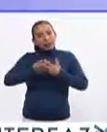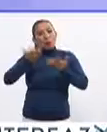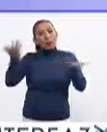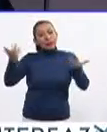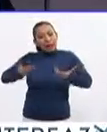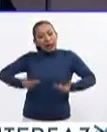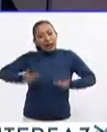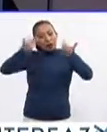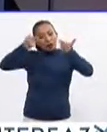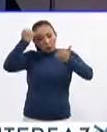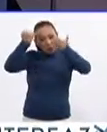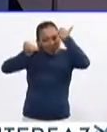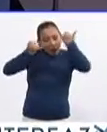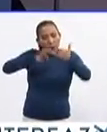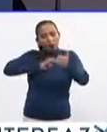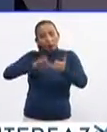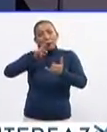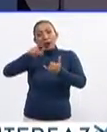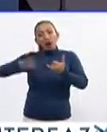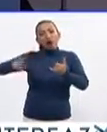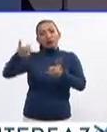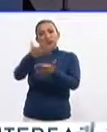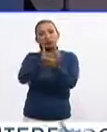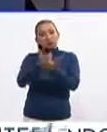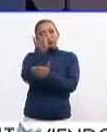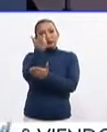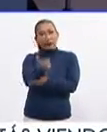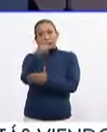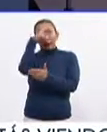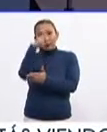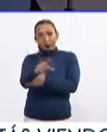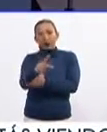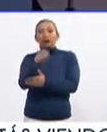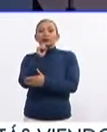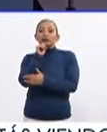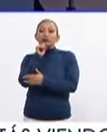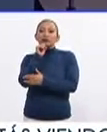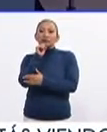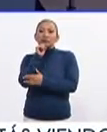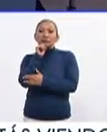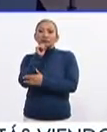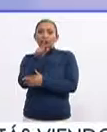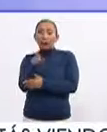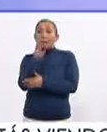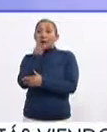emprender porque así podemos mejorar la economía del país y también